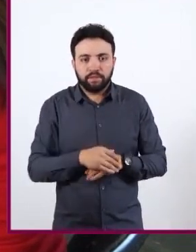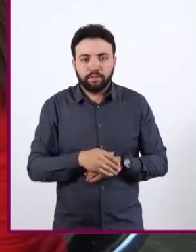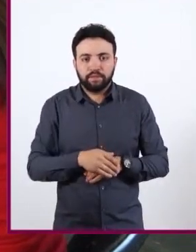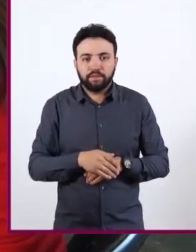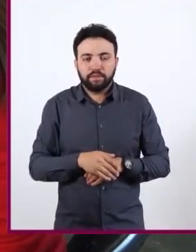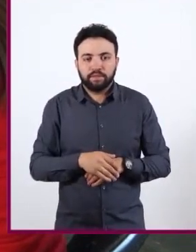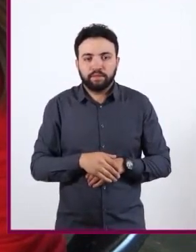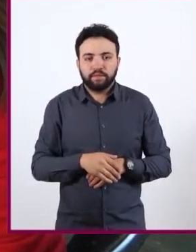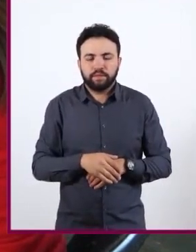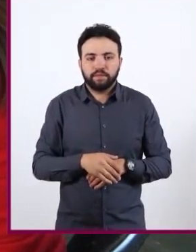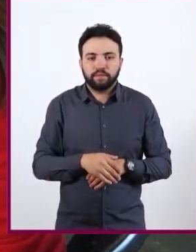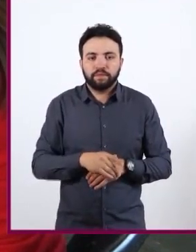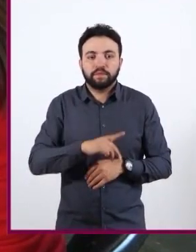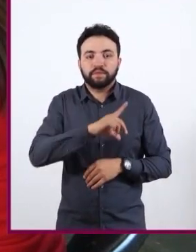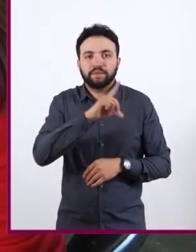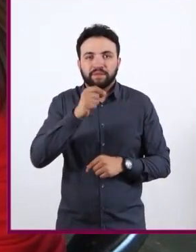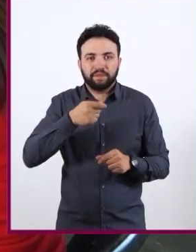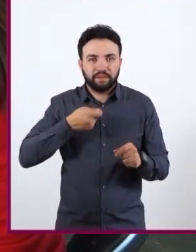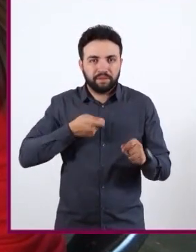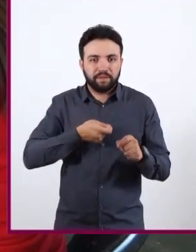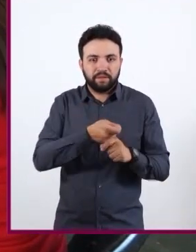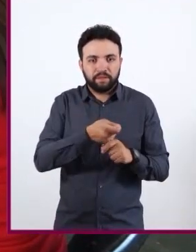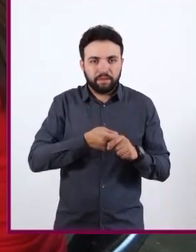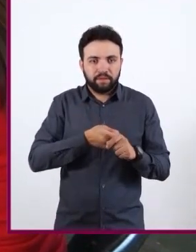guste. Con el rodillo